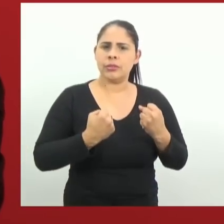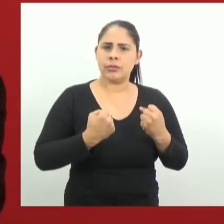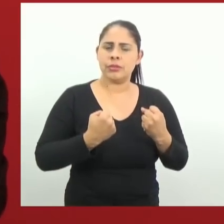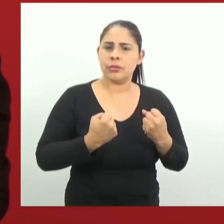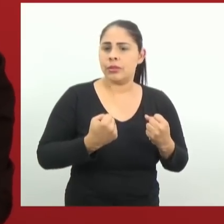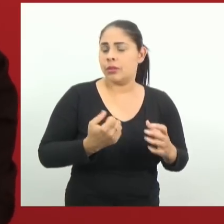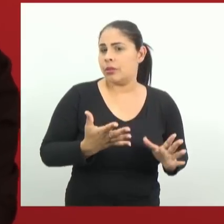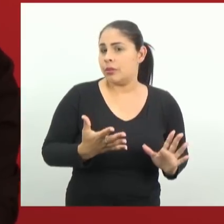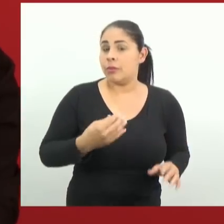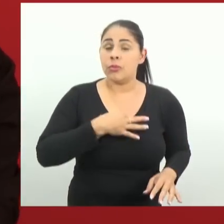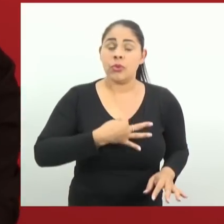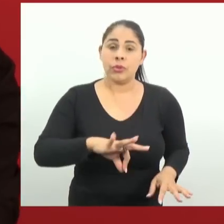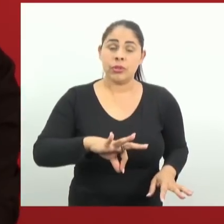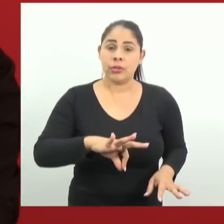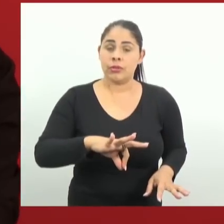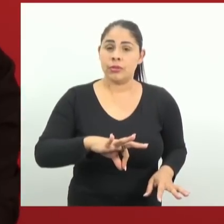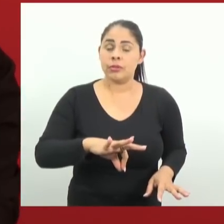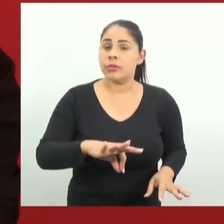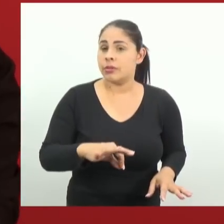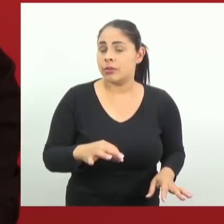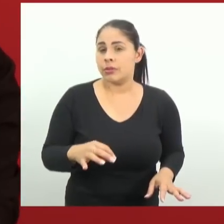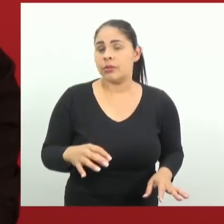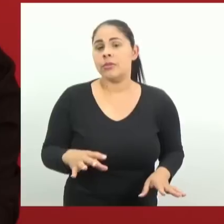Cuando Dios el Padre envía una palabra del cielo,